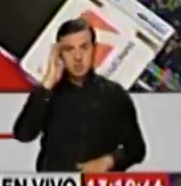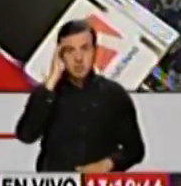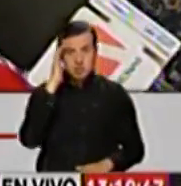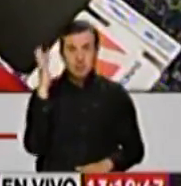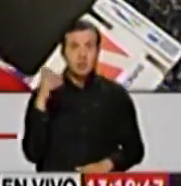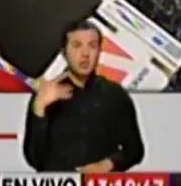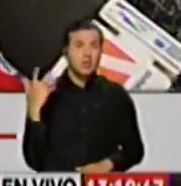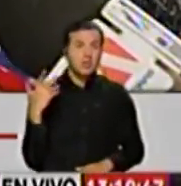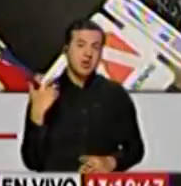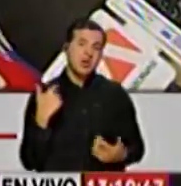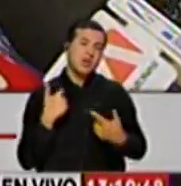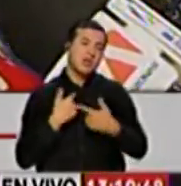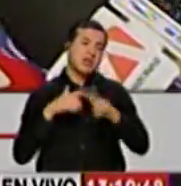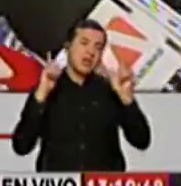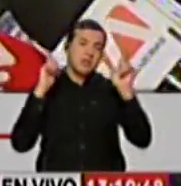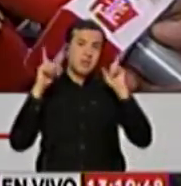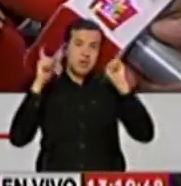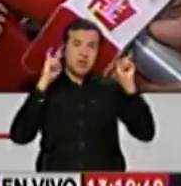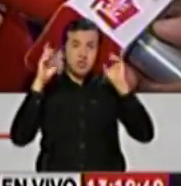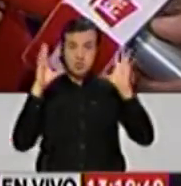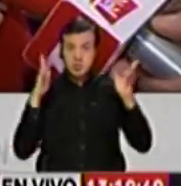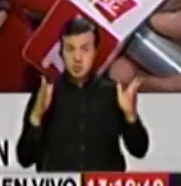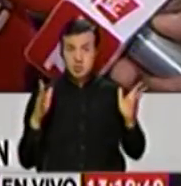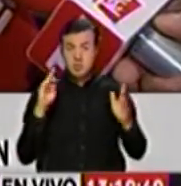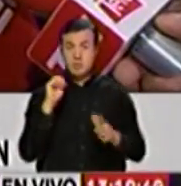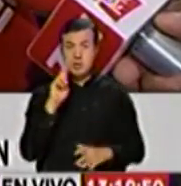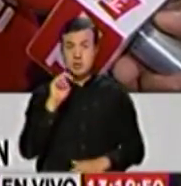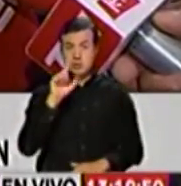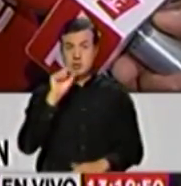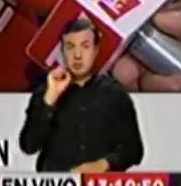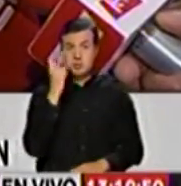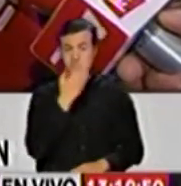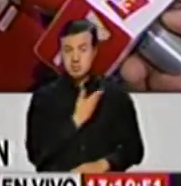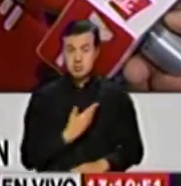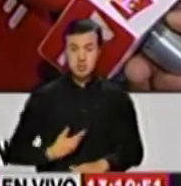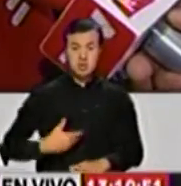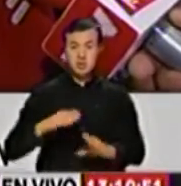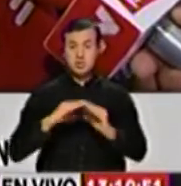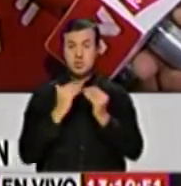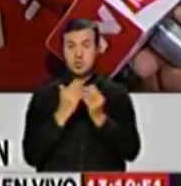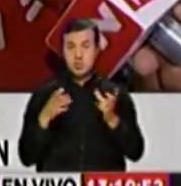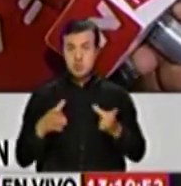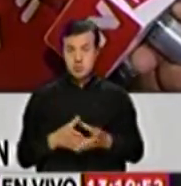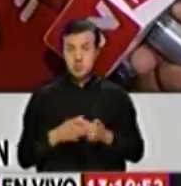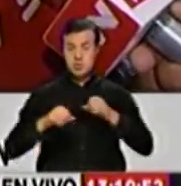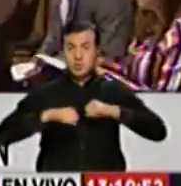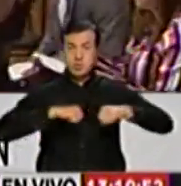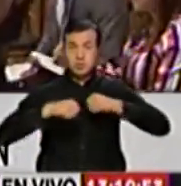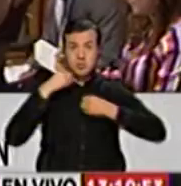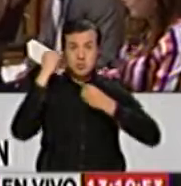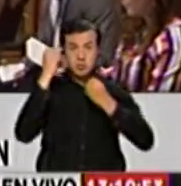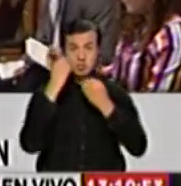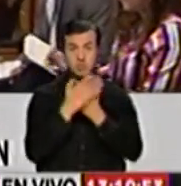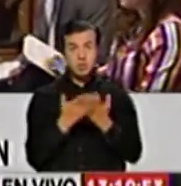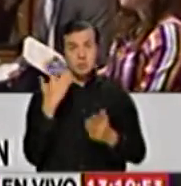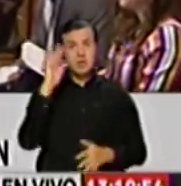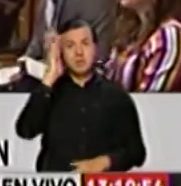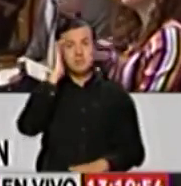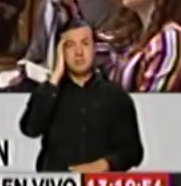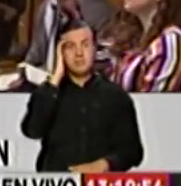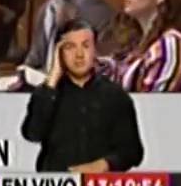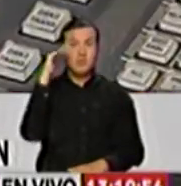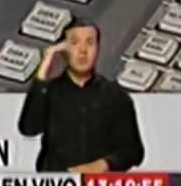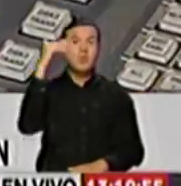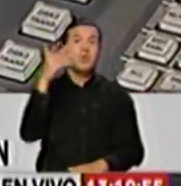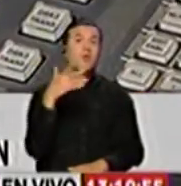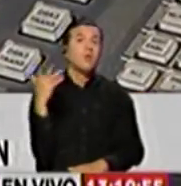pueda dejar una ausencia de regulación. Marcela Holguín, vicepresidenta de la Comisión de Derechos Colectivos, sala que tramitó el informe, mostró su preocupación de que en el